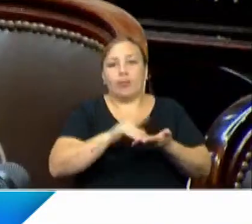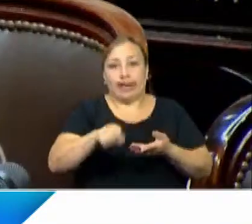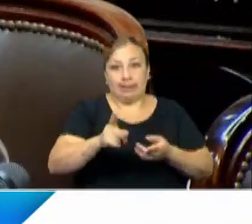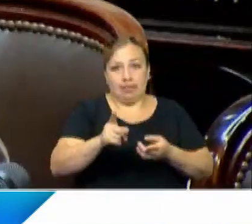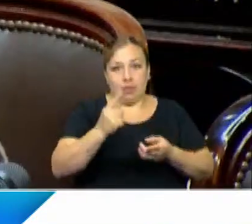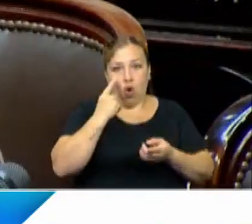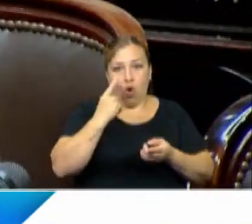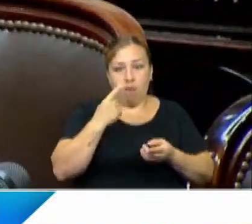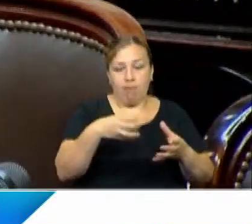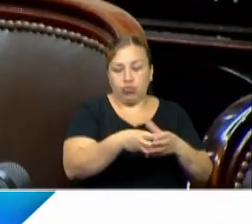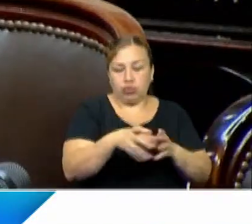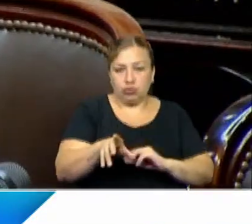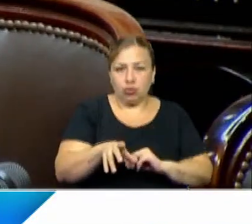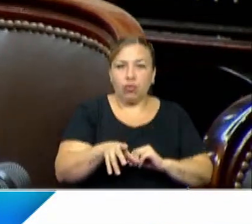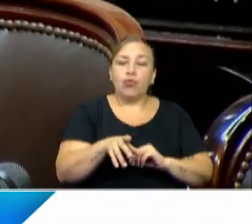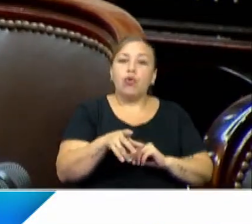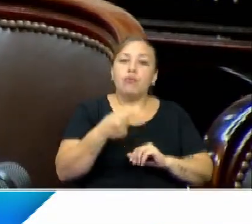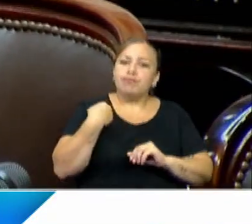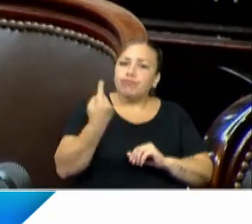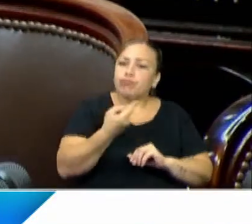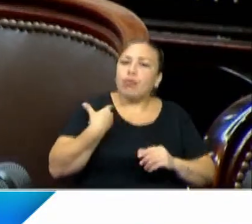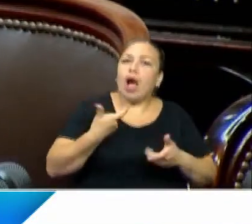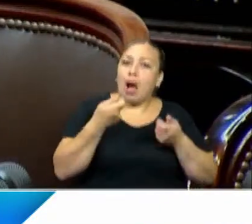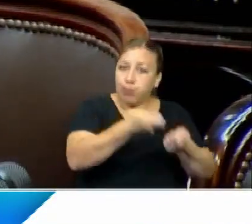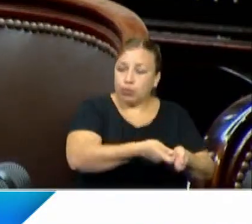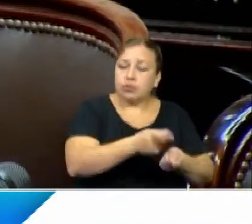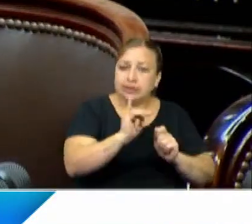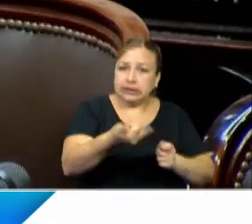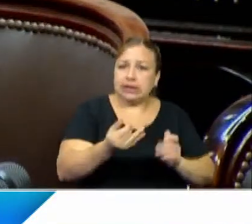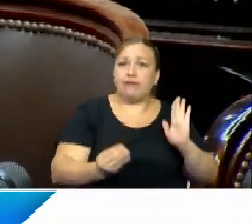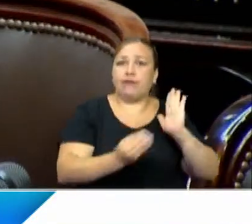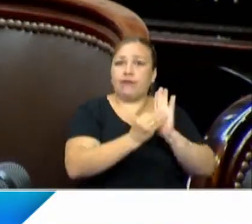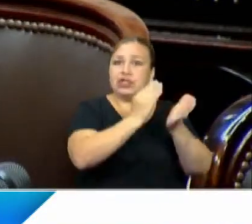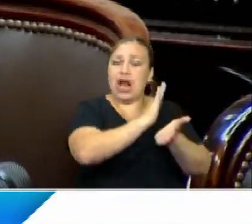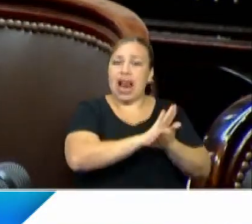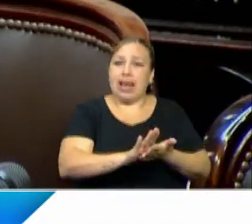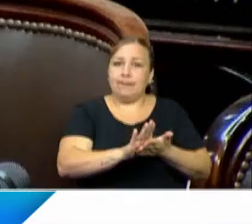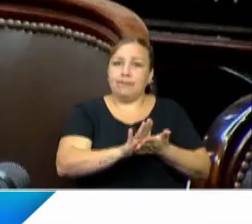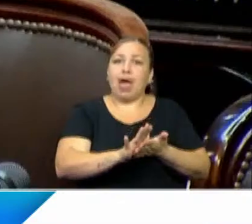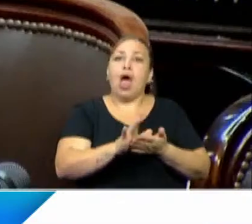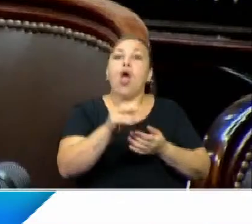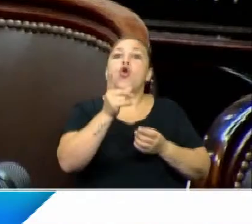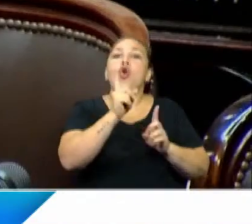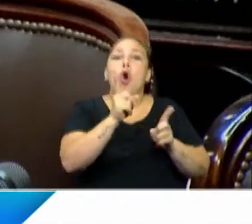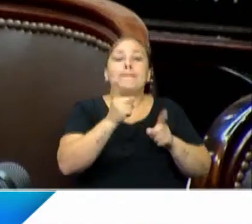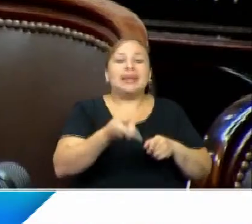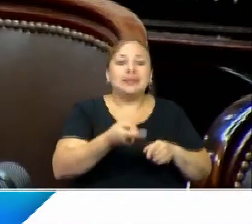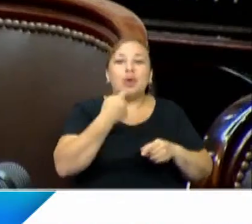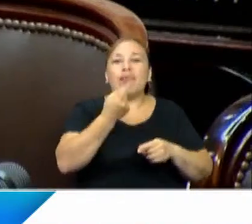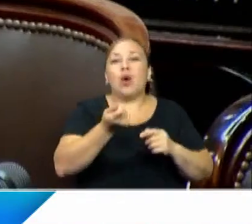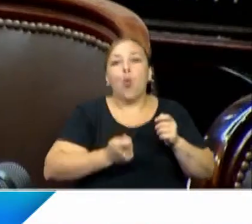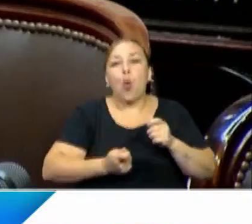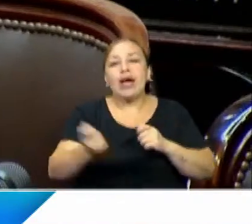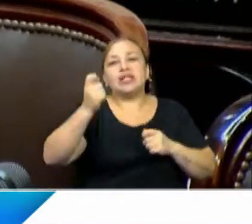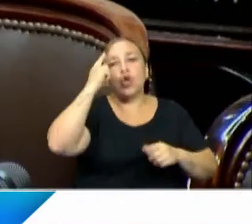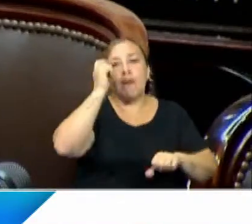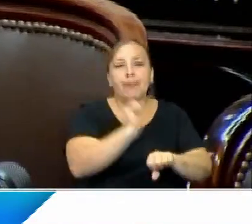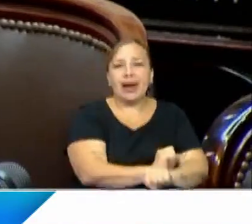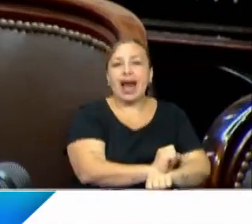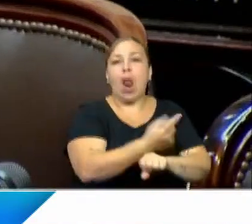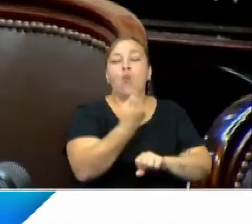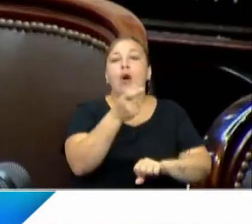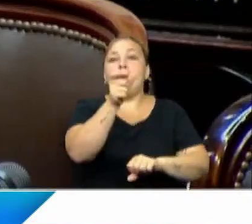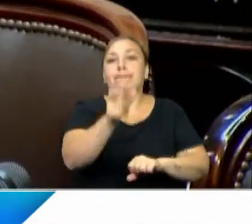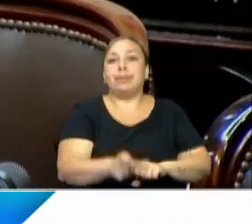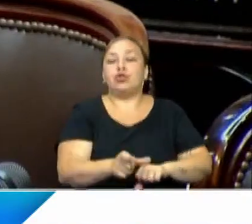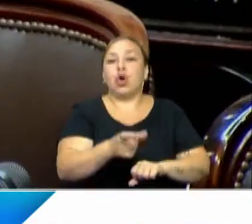dije, nosotros adherimos a la incorporación de la ficha limpia, no como parte del enjuiciamiento penal de una persona que viene con